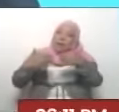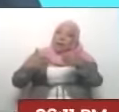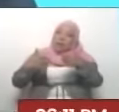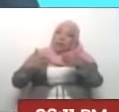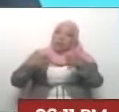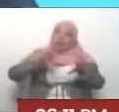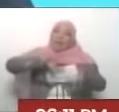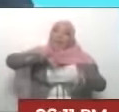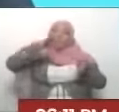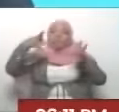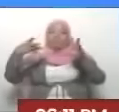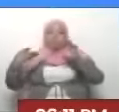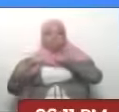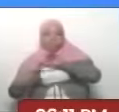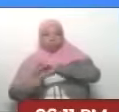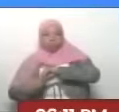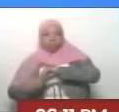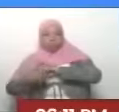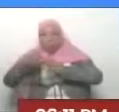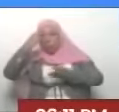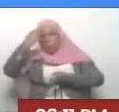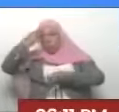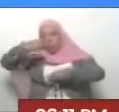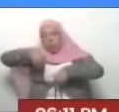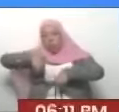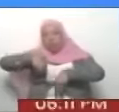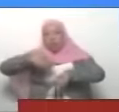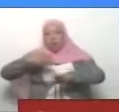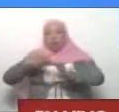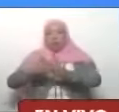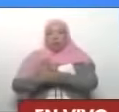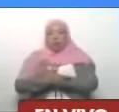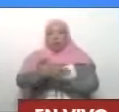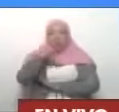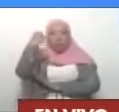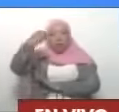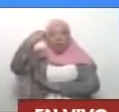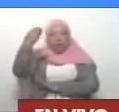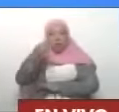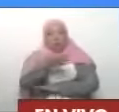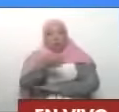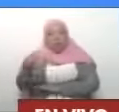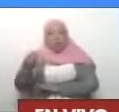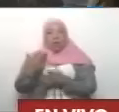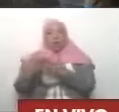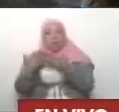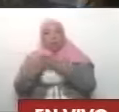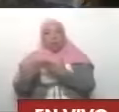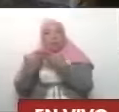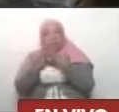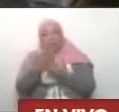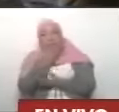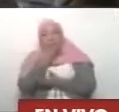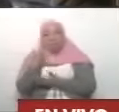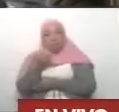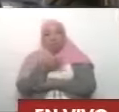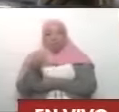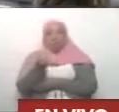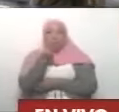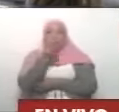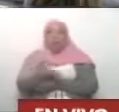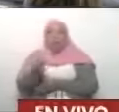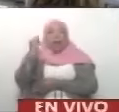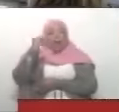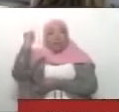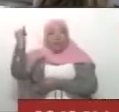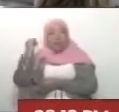transición. Sí. Pero sí, estoy de acuerdo. Para eso lancé la idea, para que ustedes la corrijan, la estudien, la perfeccionen. Es una buena idea,